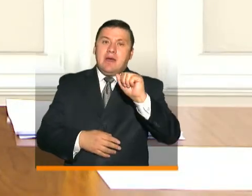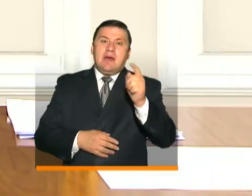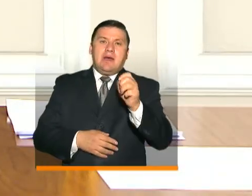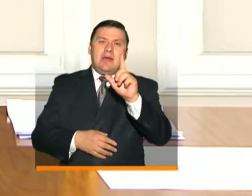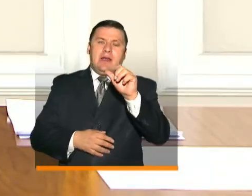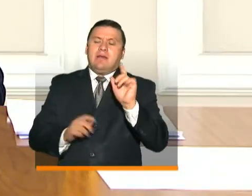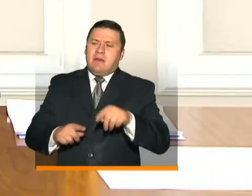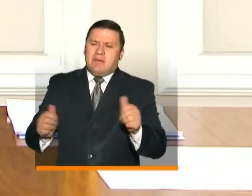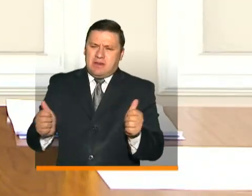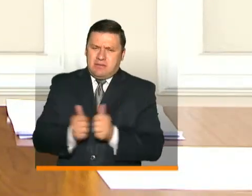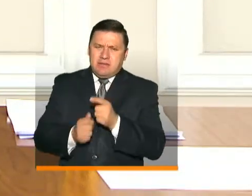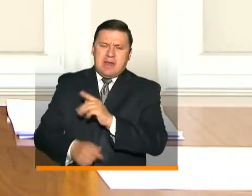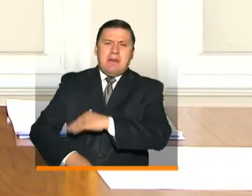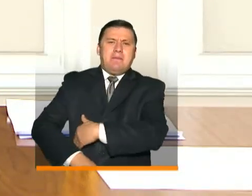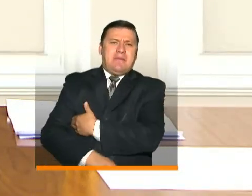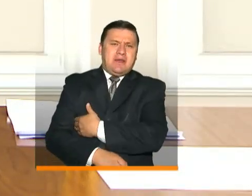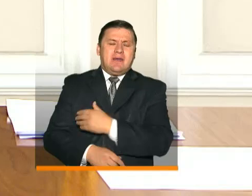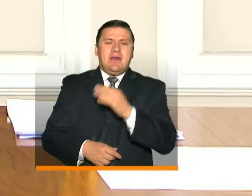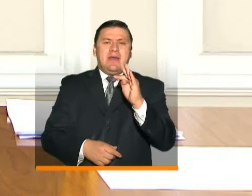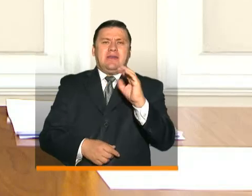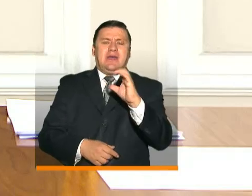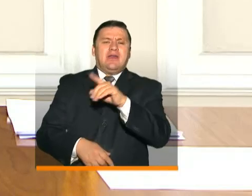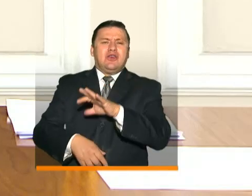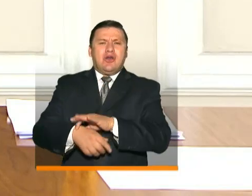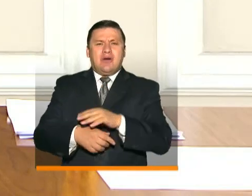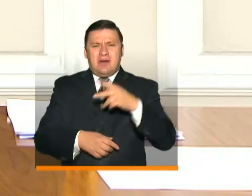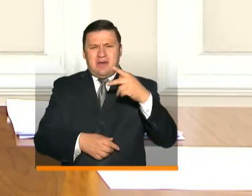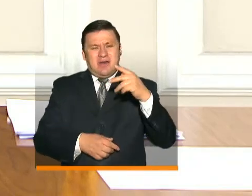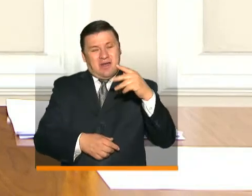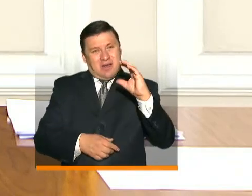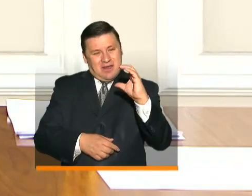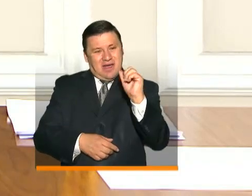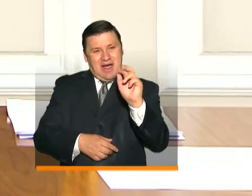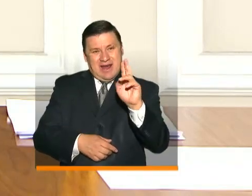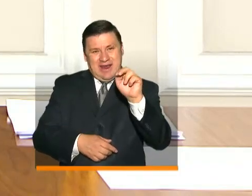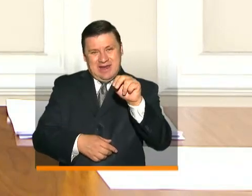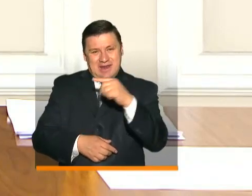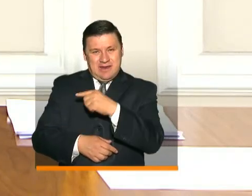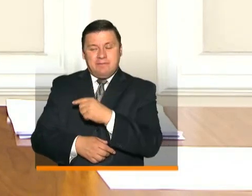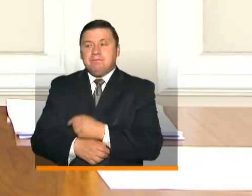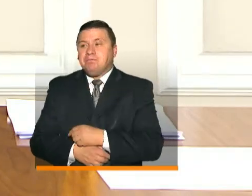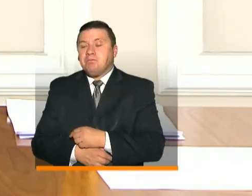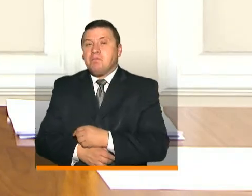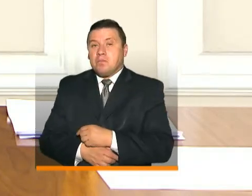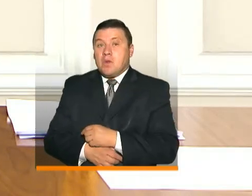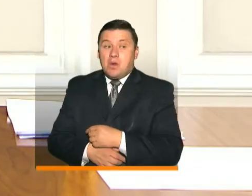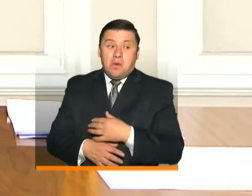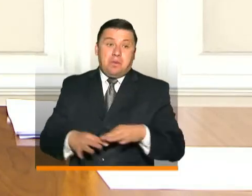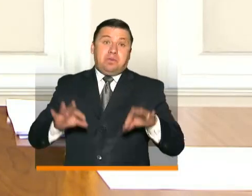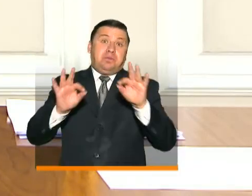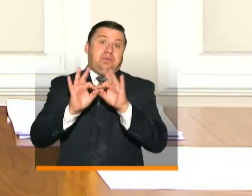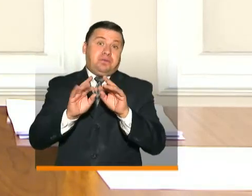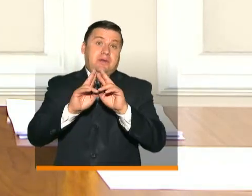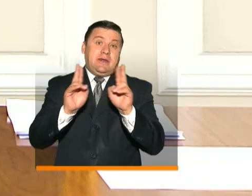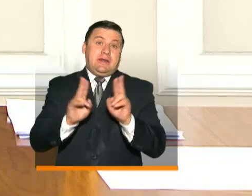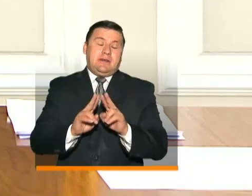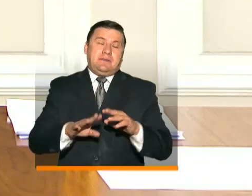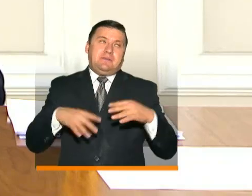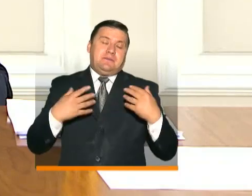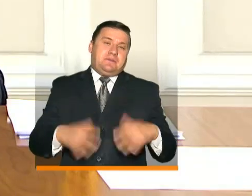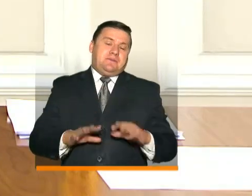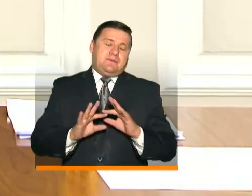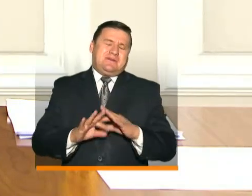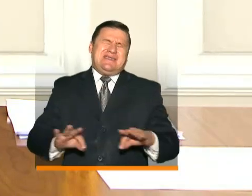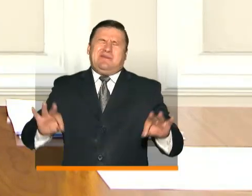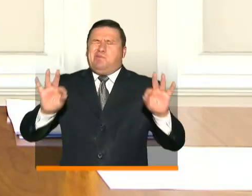nos acompaña hoy la ministra de las TIC, la doctora Karen Abudinen, porque la conectividad es muy importante, no solamente en lo